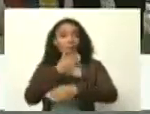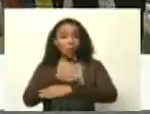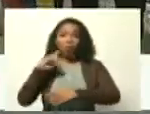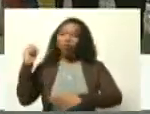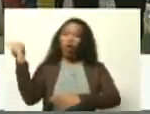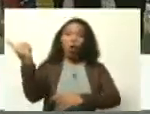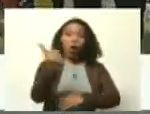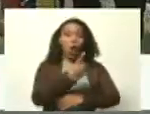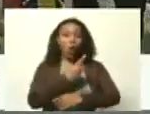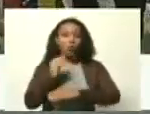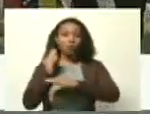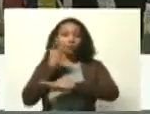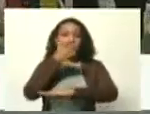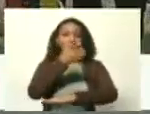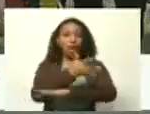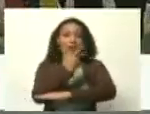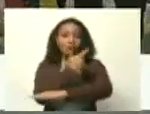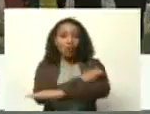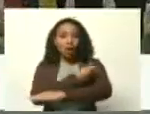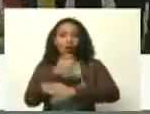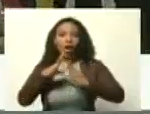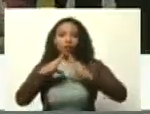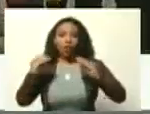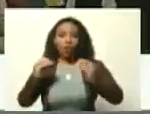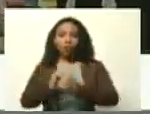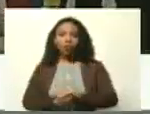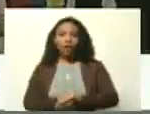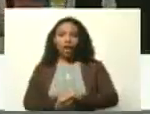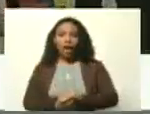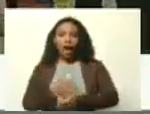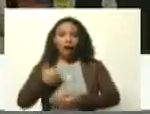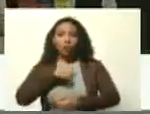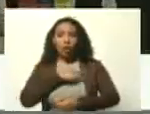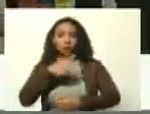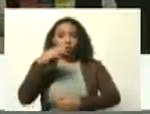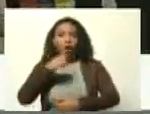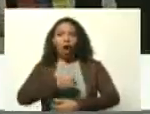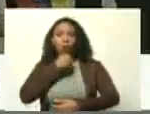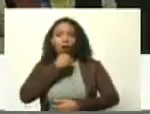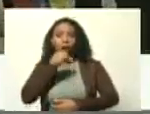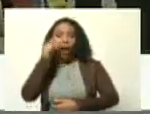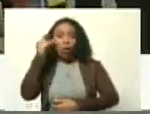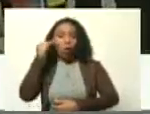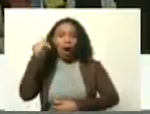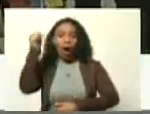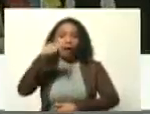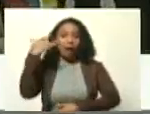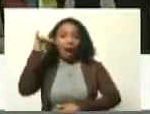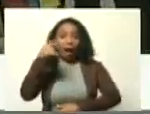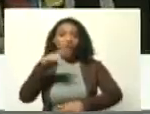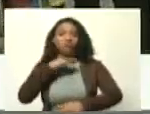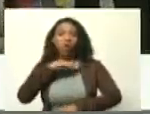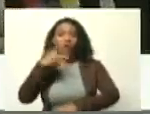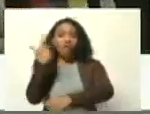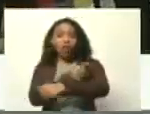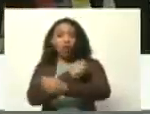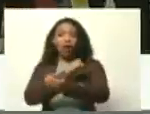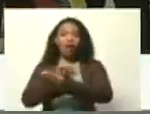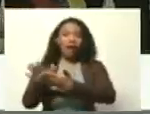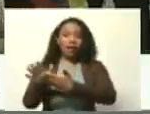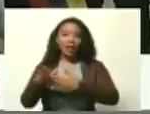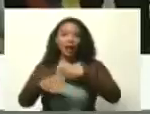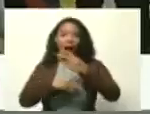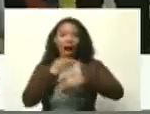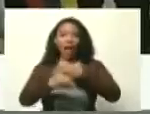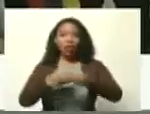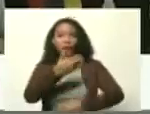a vacunarnos, a vacunar a nuestros niños, a nuestras niñas, a nuestros adultos mayores. Aquí está la vacuna gratuita que ha